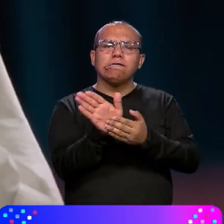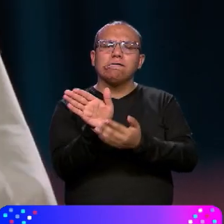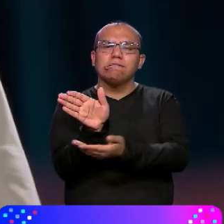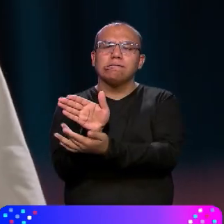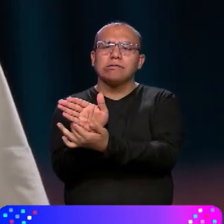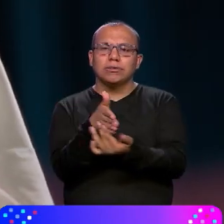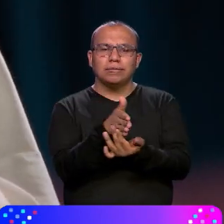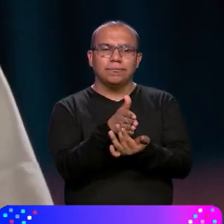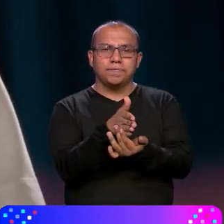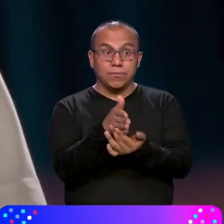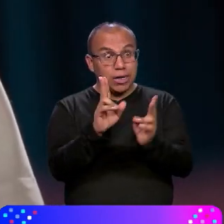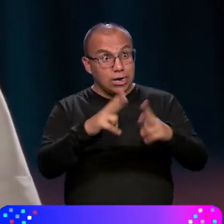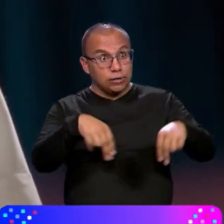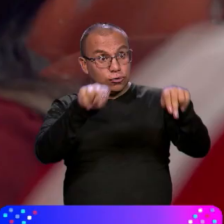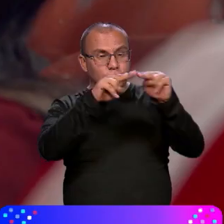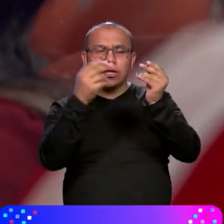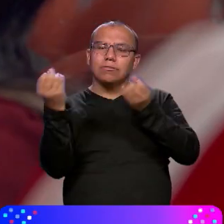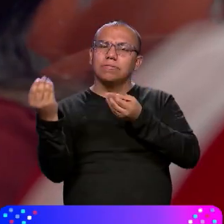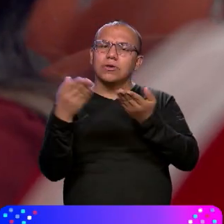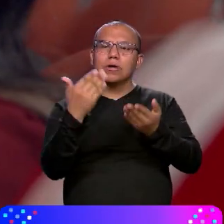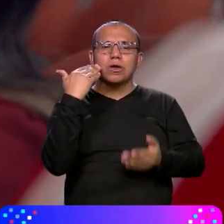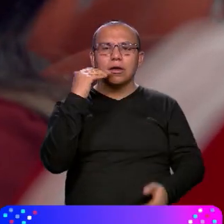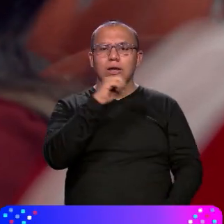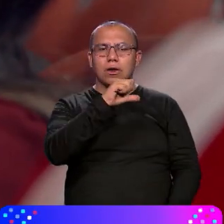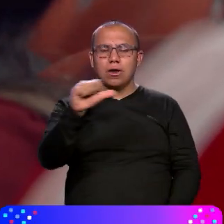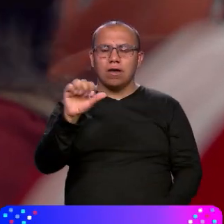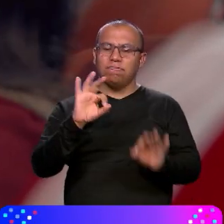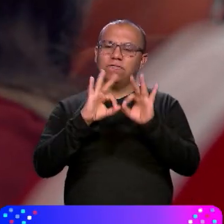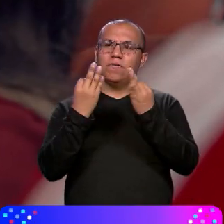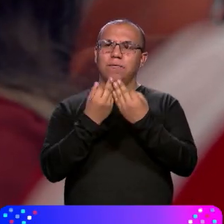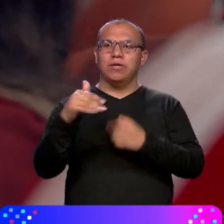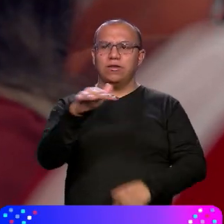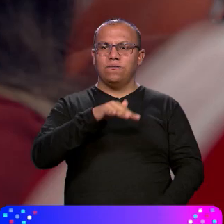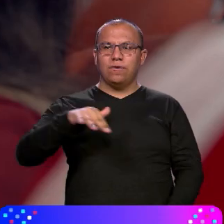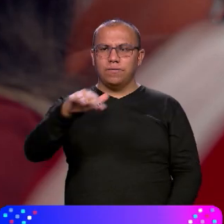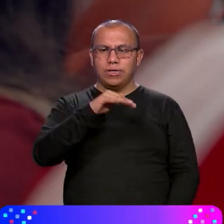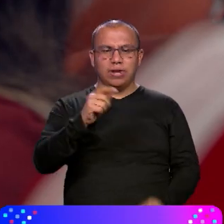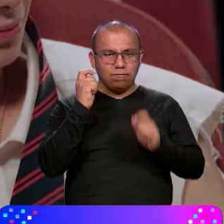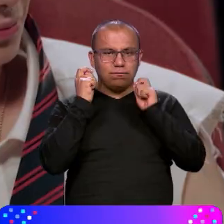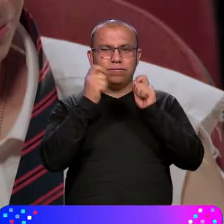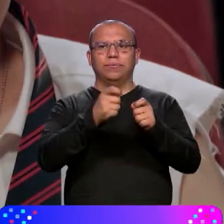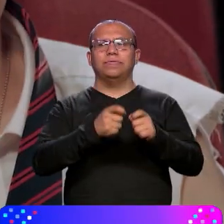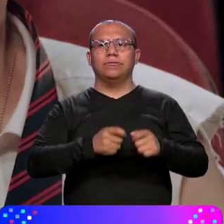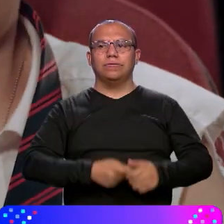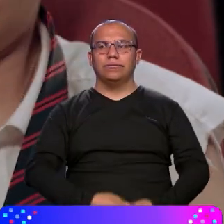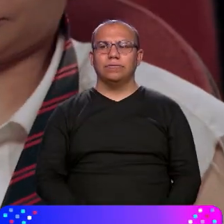y ofrecerle a la sociedad las mejores mujeres para la familia.